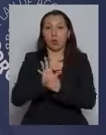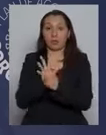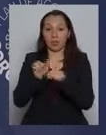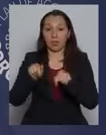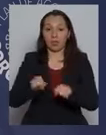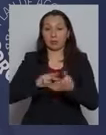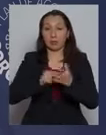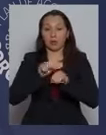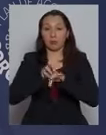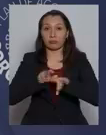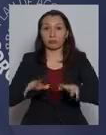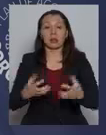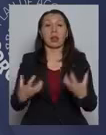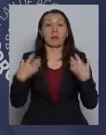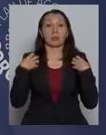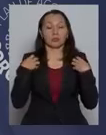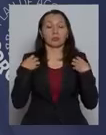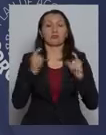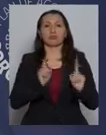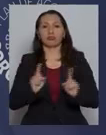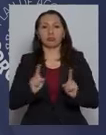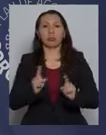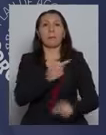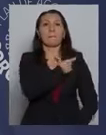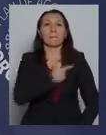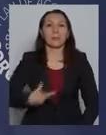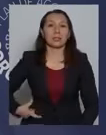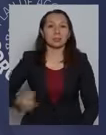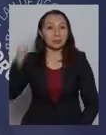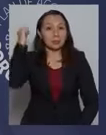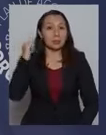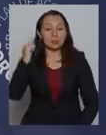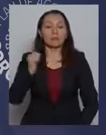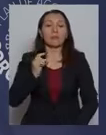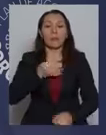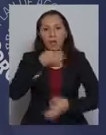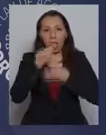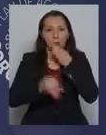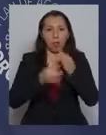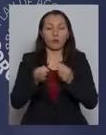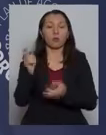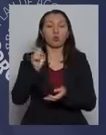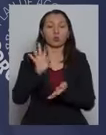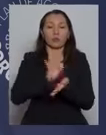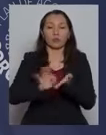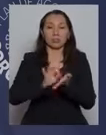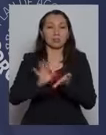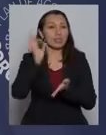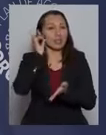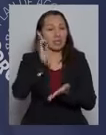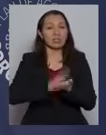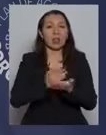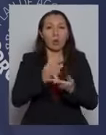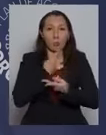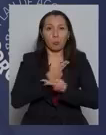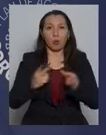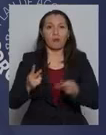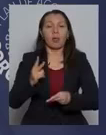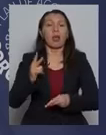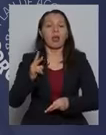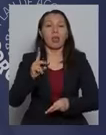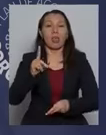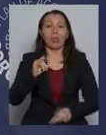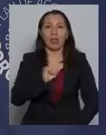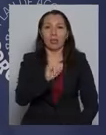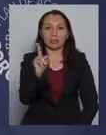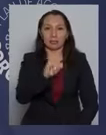esta pandemia, dirigido por el presidente Sebastián Piñera, se va a dirigir a usted la subsecretaria de Salud Pública, la doctora